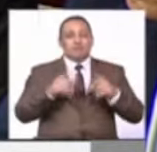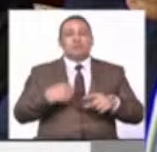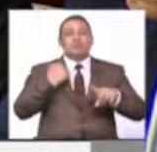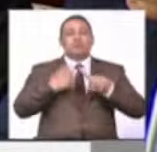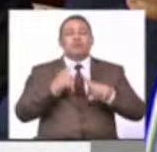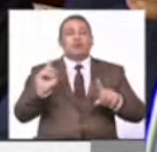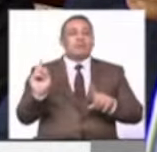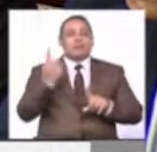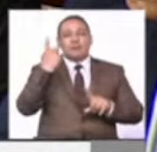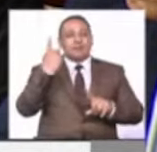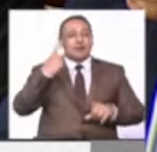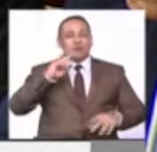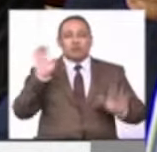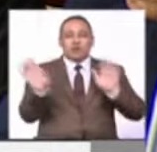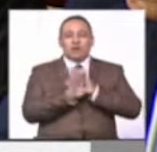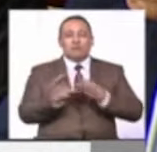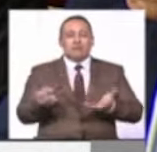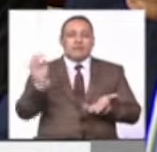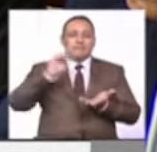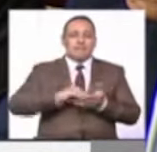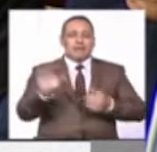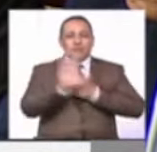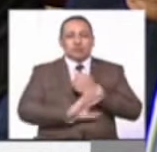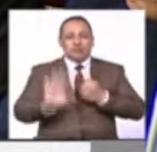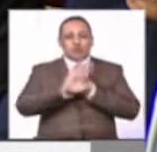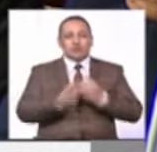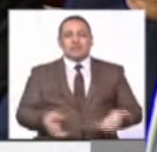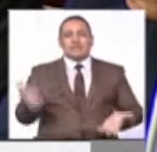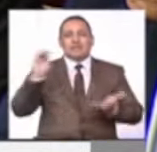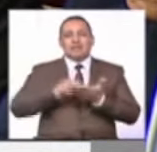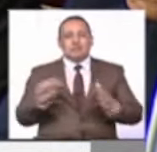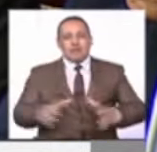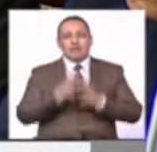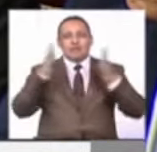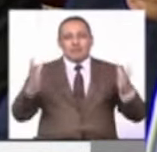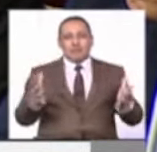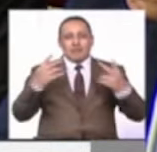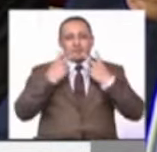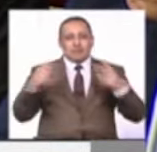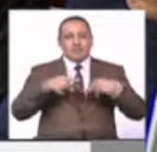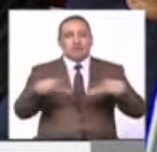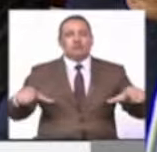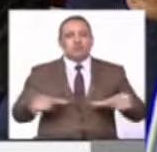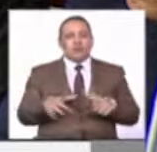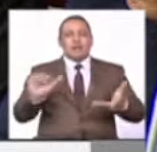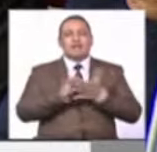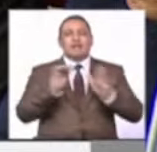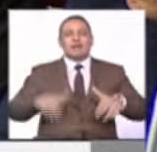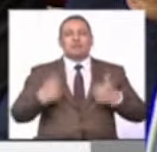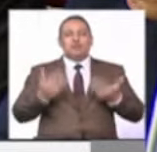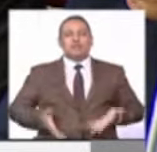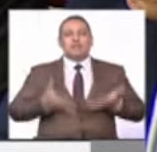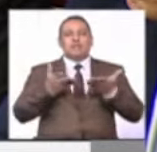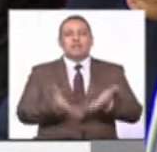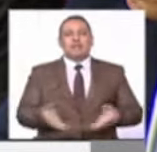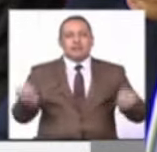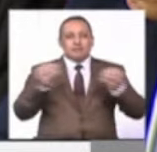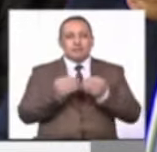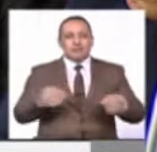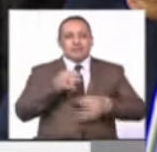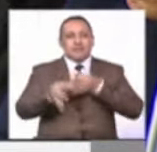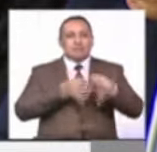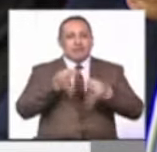el principio de mayor protección y más amplia cobertura que pueda brindar determinada